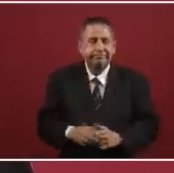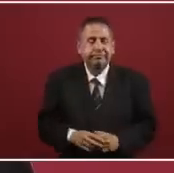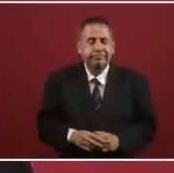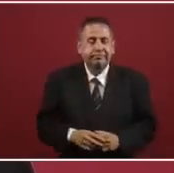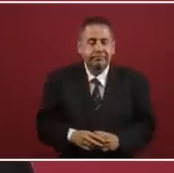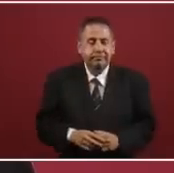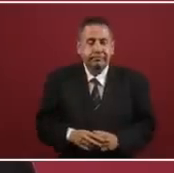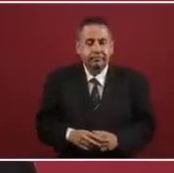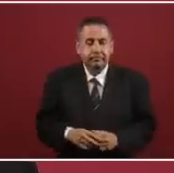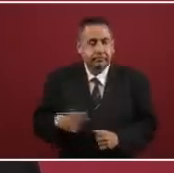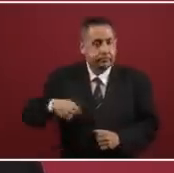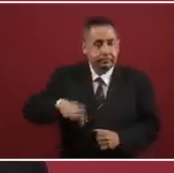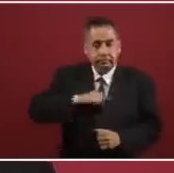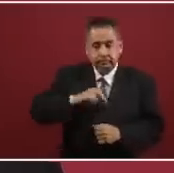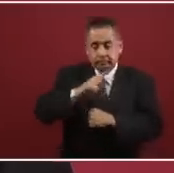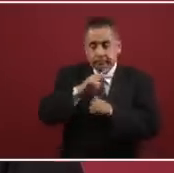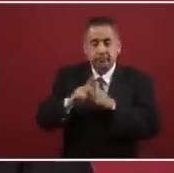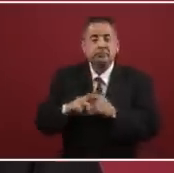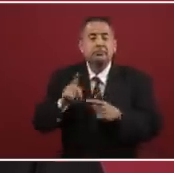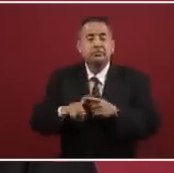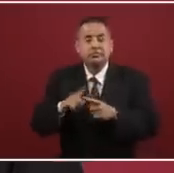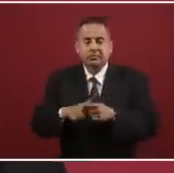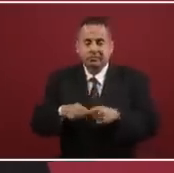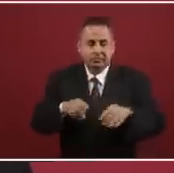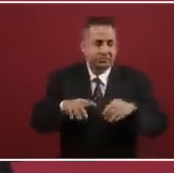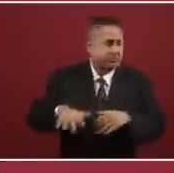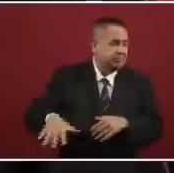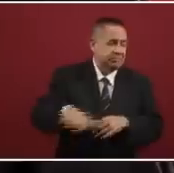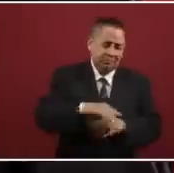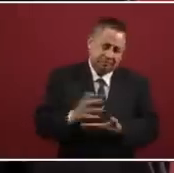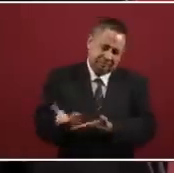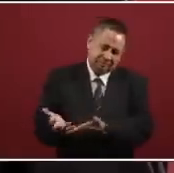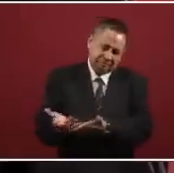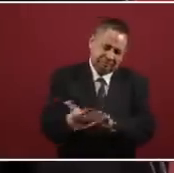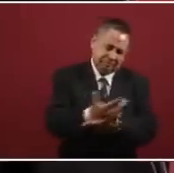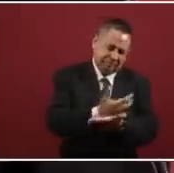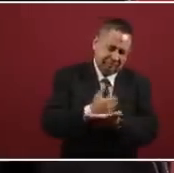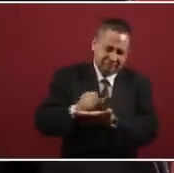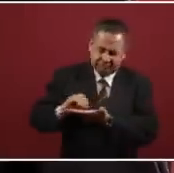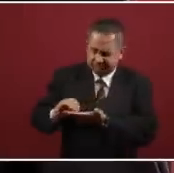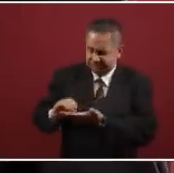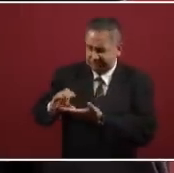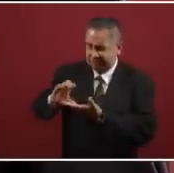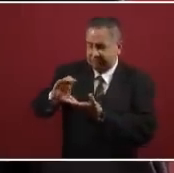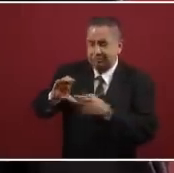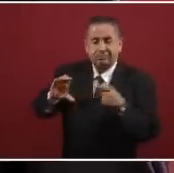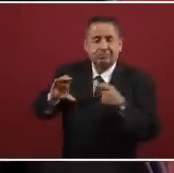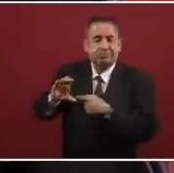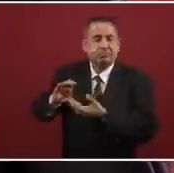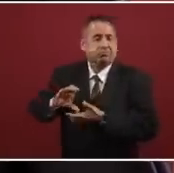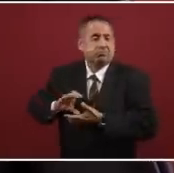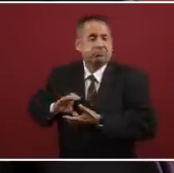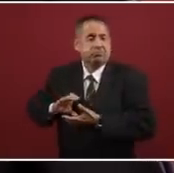En el caso de nuestro país, las grandes fortunas se hicieron al amparo del poder público